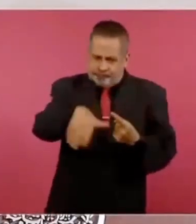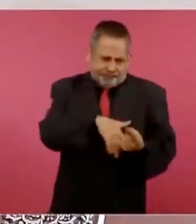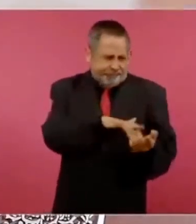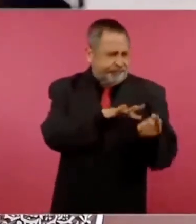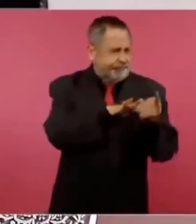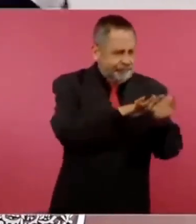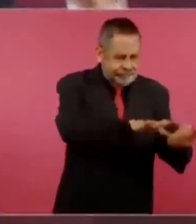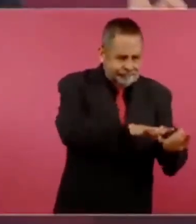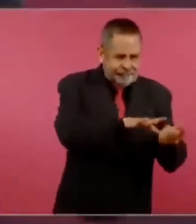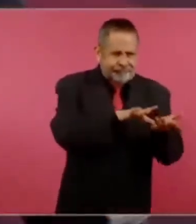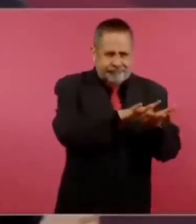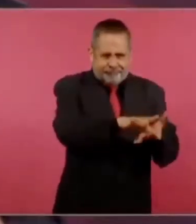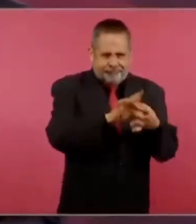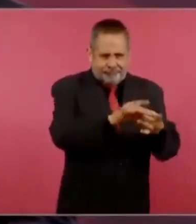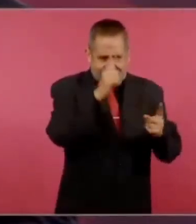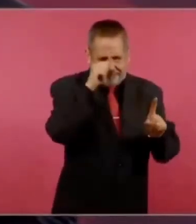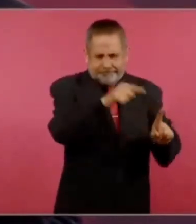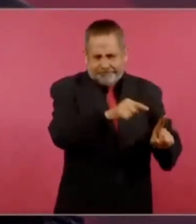y que se unieran.